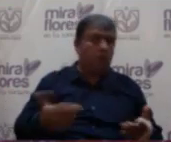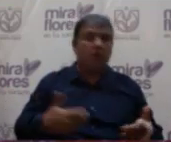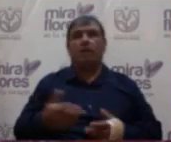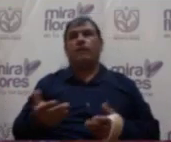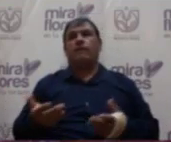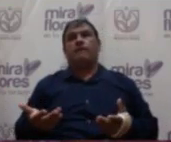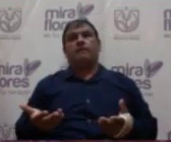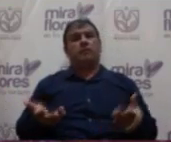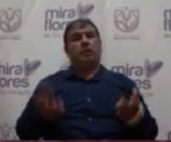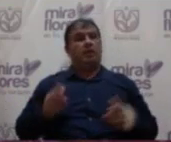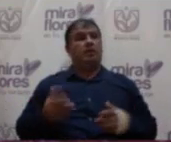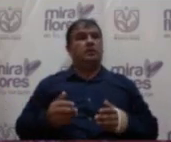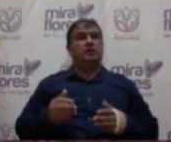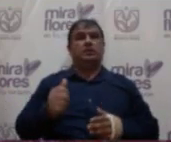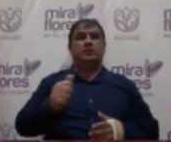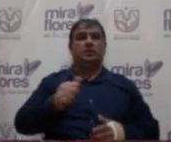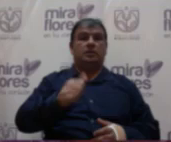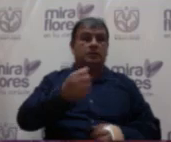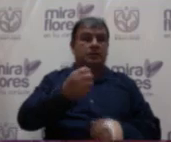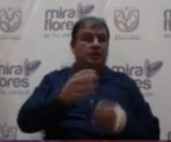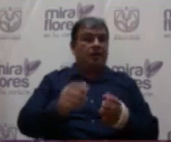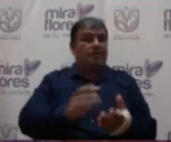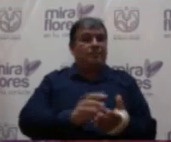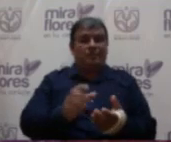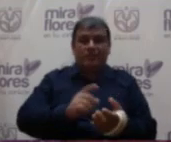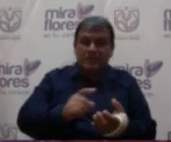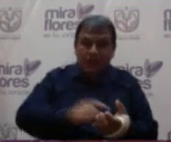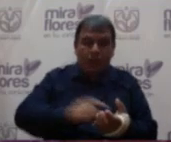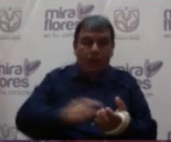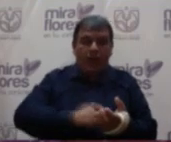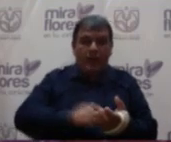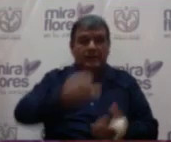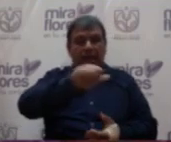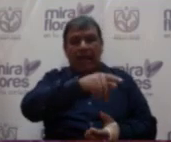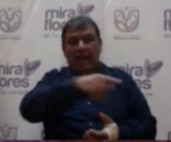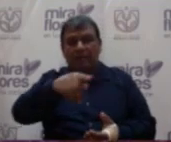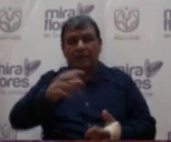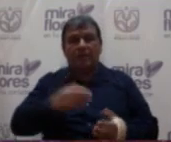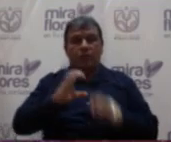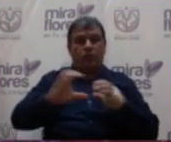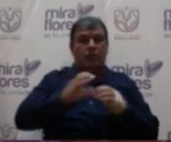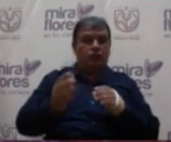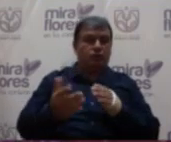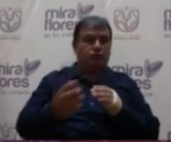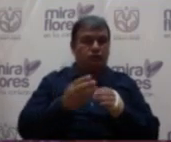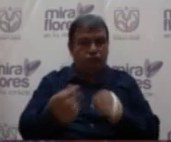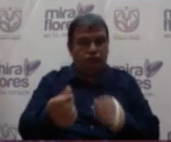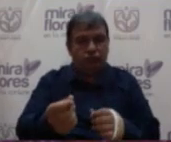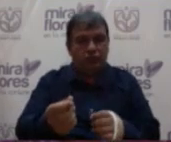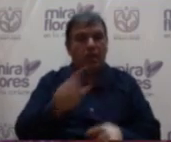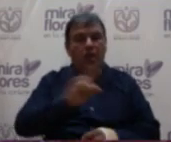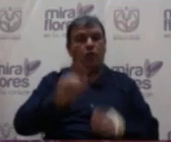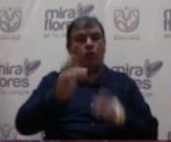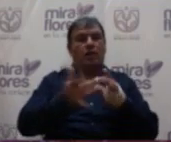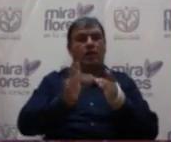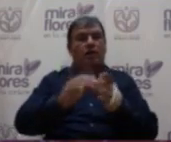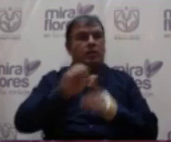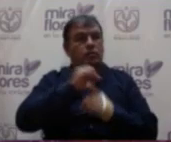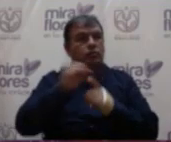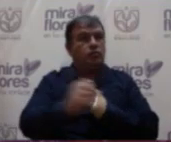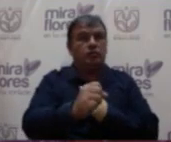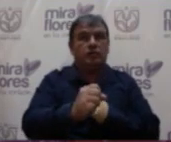Los aplicativos que hemos creado también nos permiten tener comunicación fluida. El uso de las redes